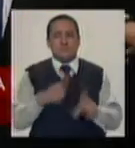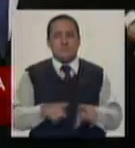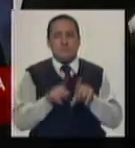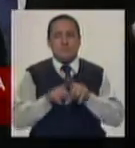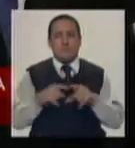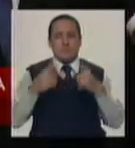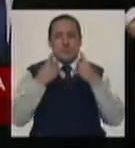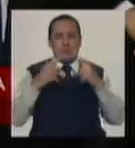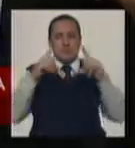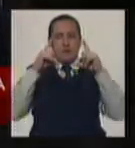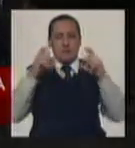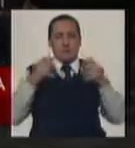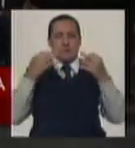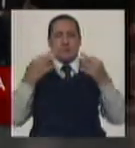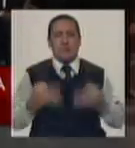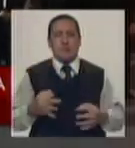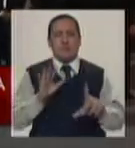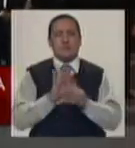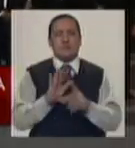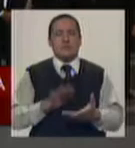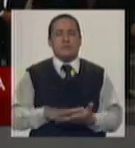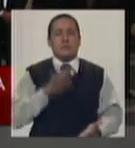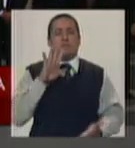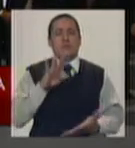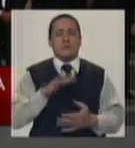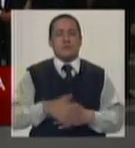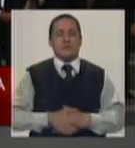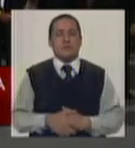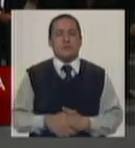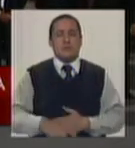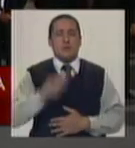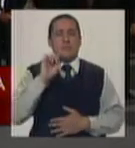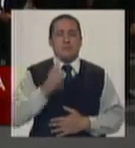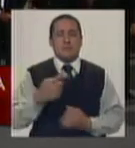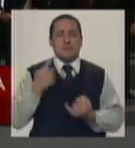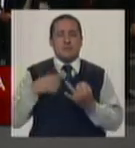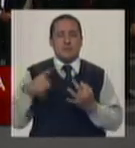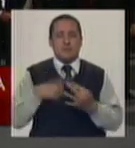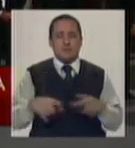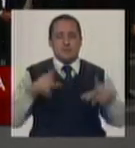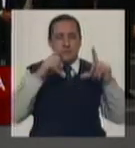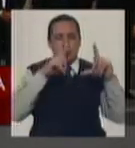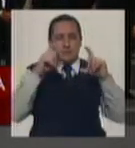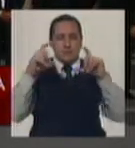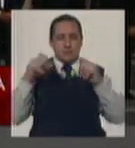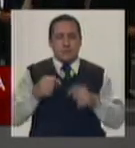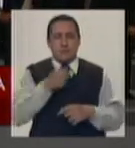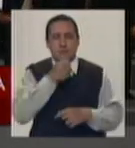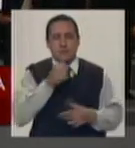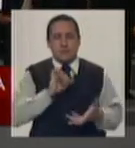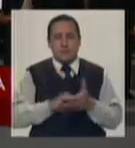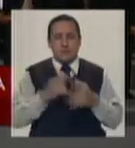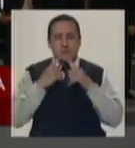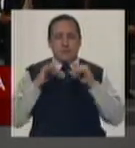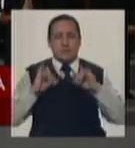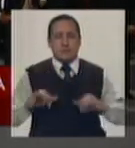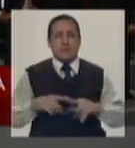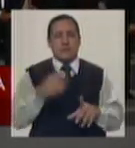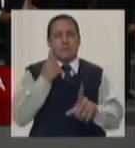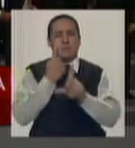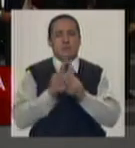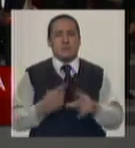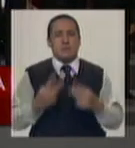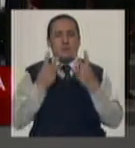presenciando la foto oficial. Son más de 1,000 periodistas nacionales y extranjeros los que se encuentran acá